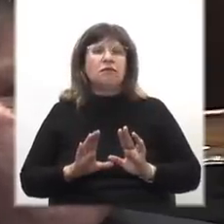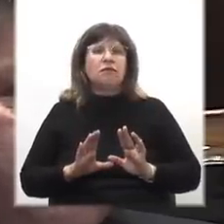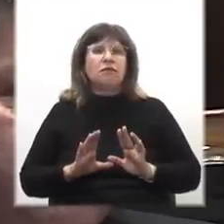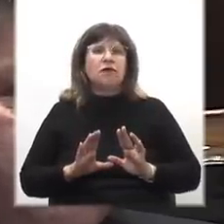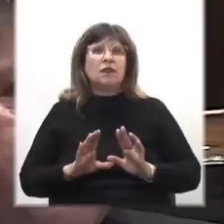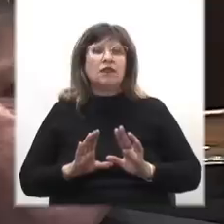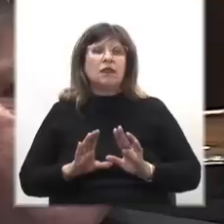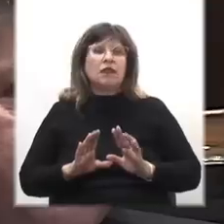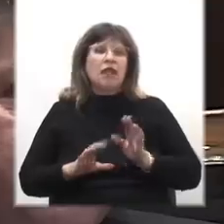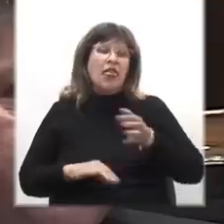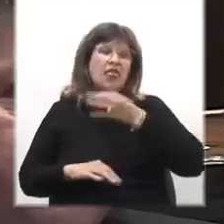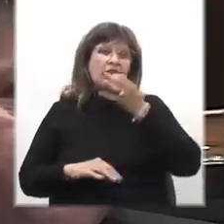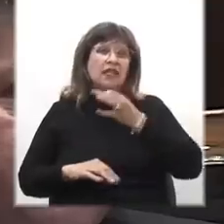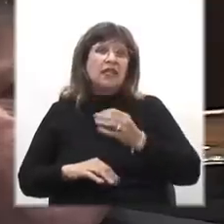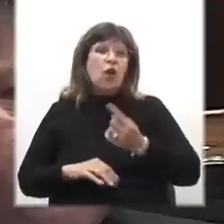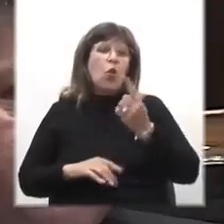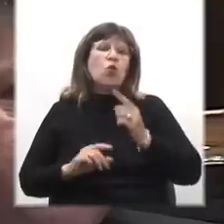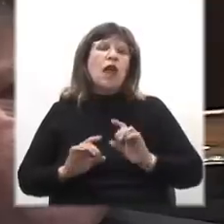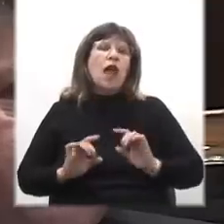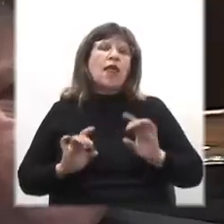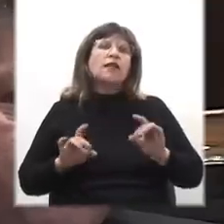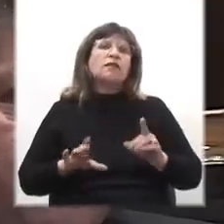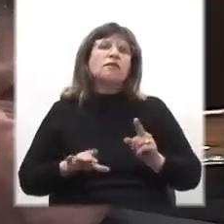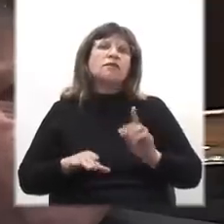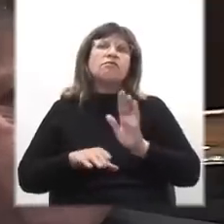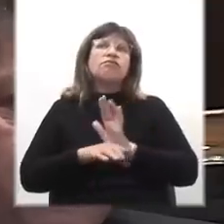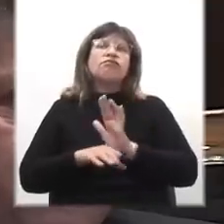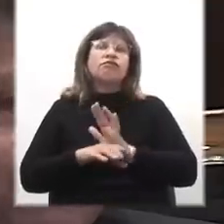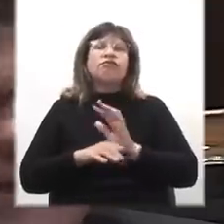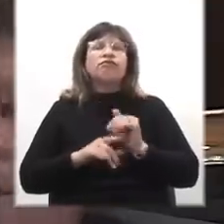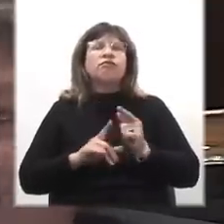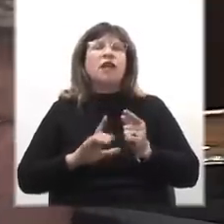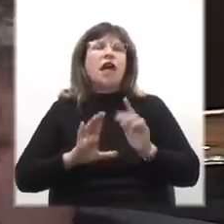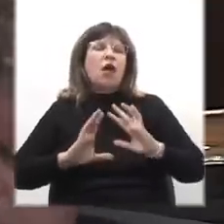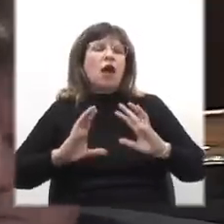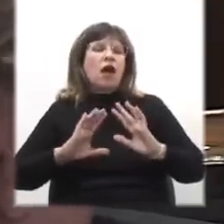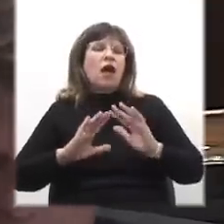en el Uruguay se declarara una epidemia de carácter planetario,